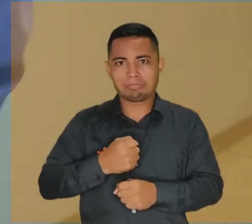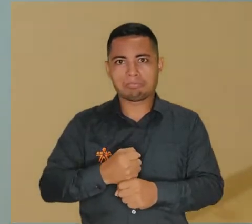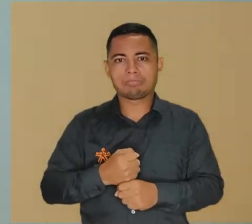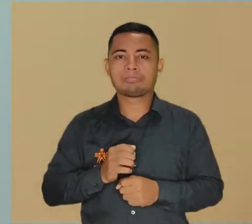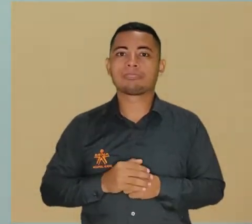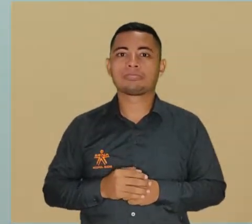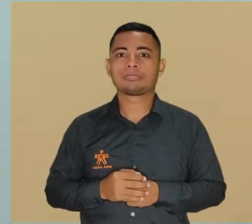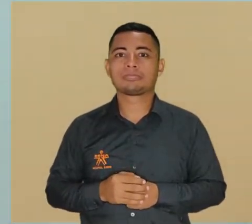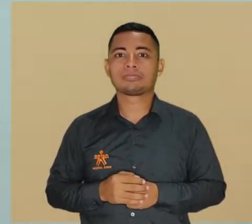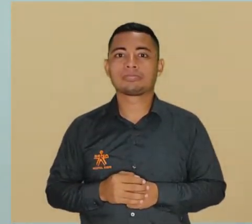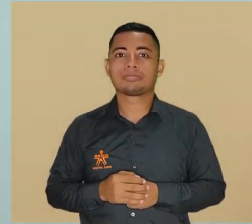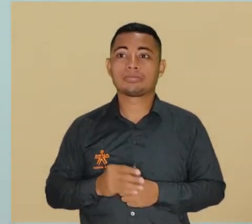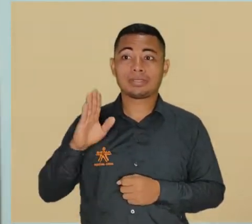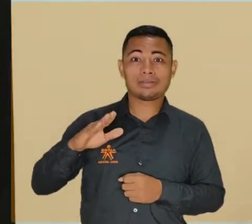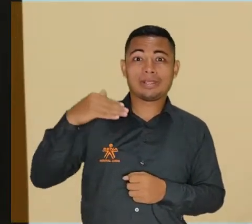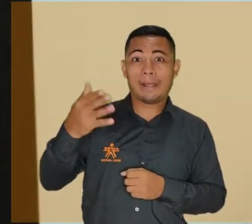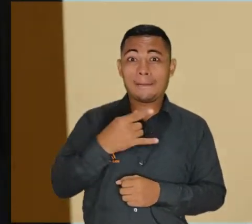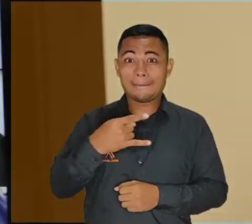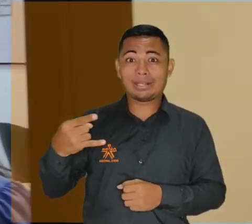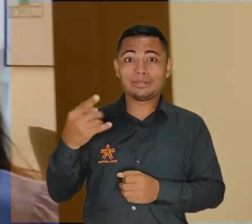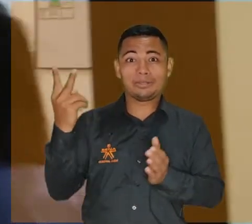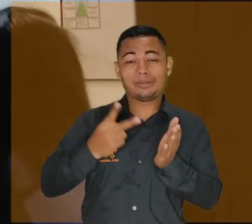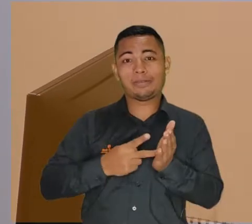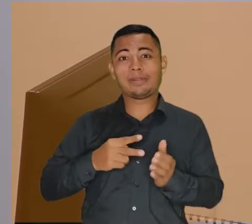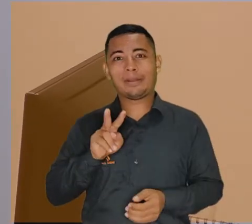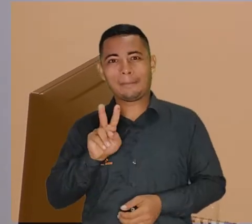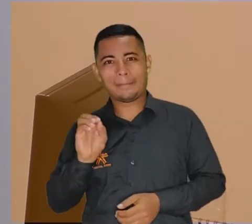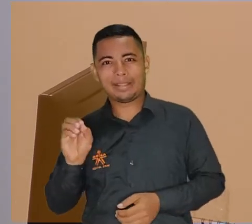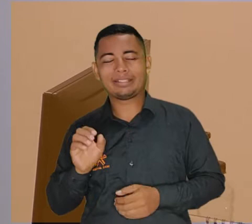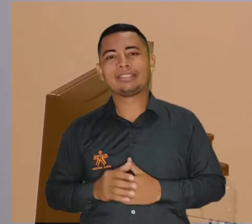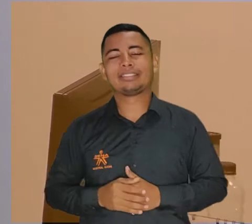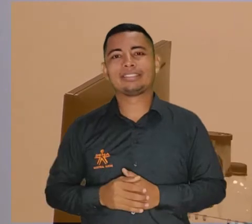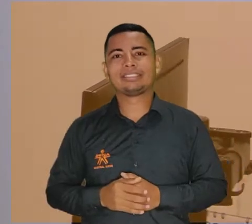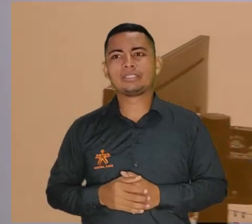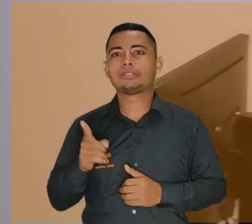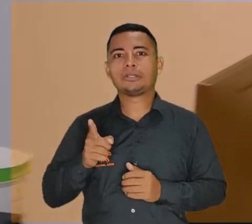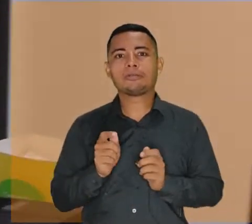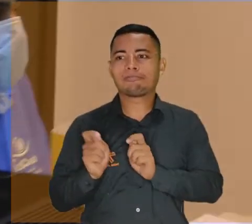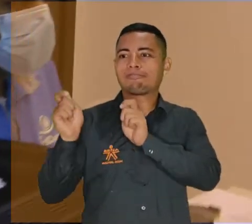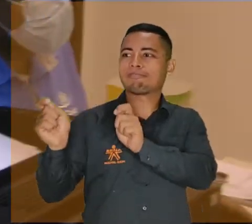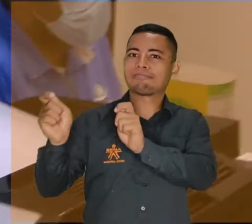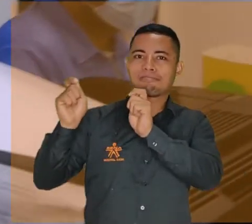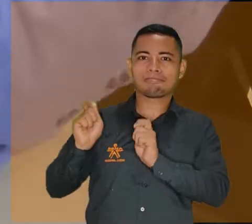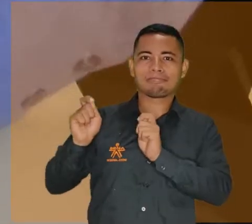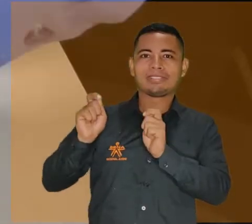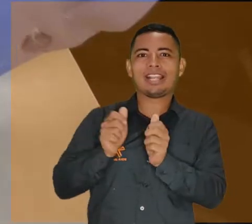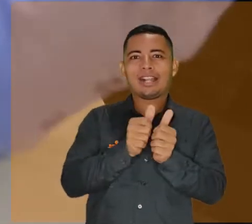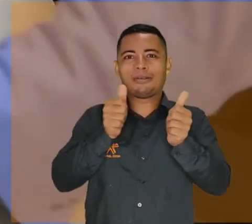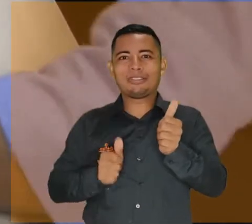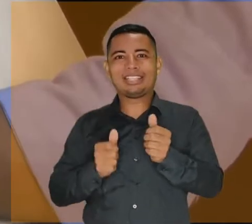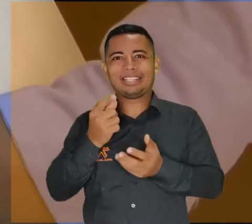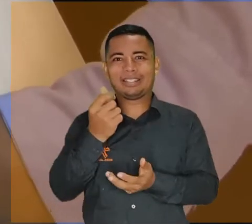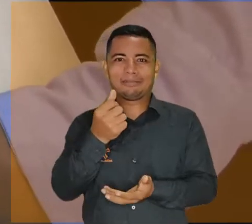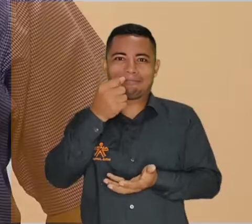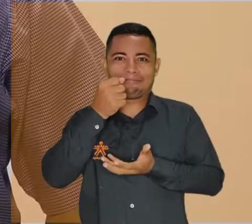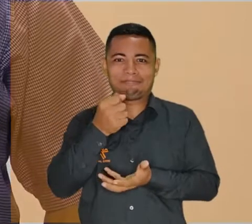esta empresa. Para marzo de 2020 fui ascendida al cargo de auxiliar